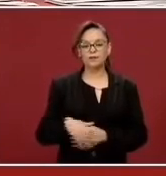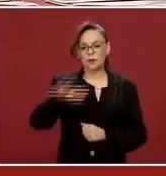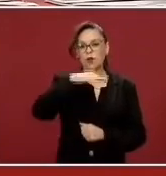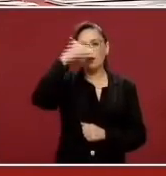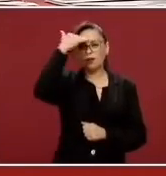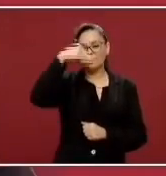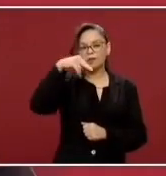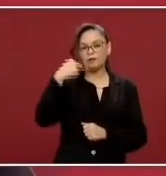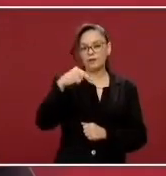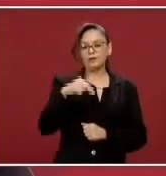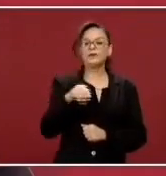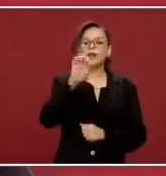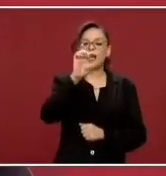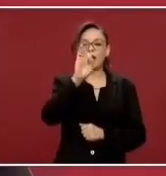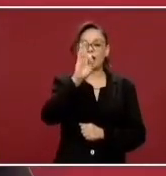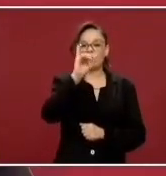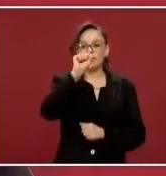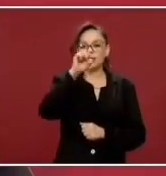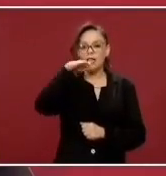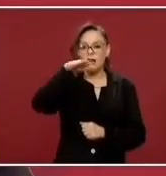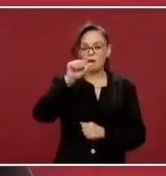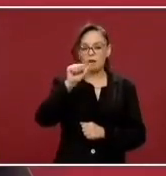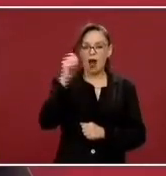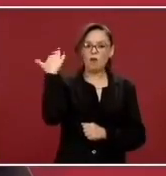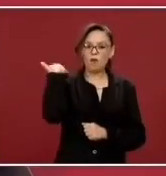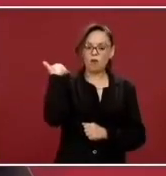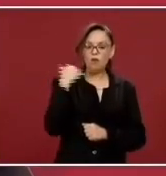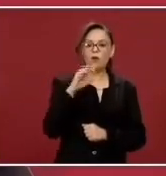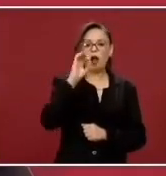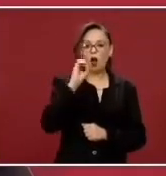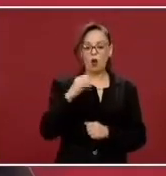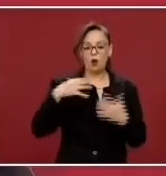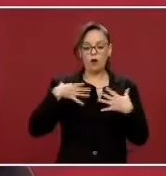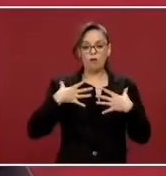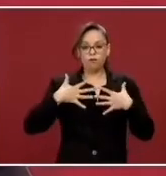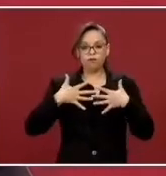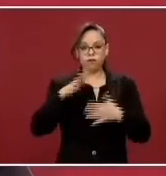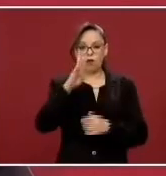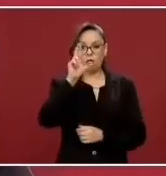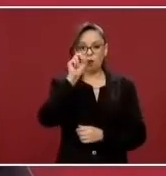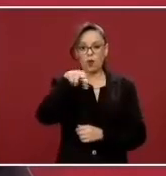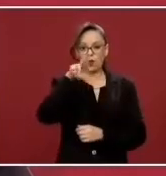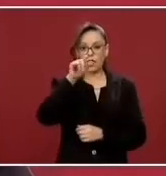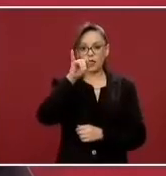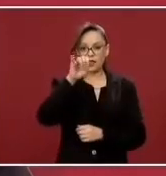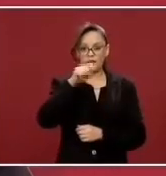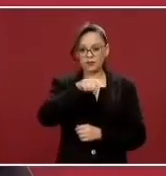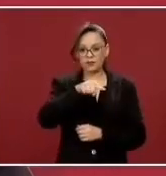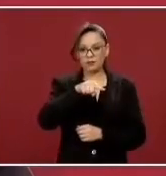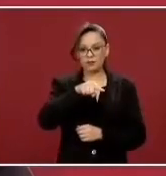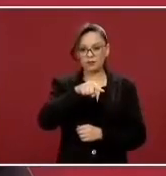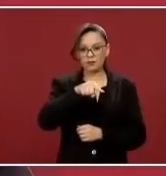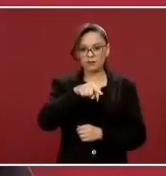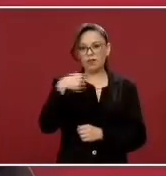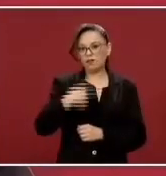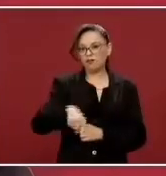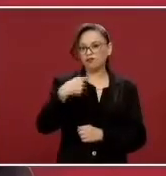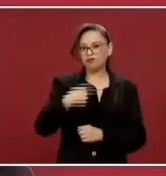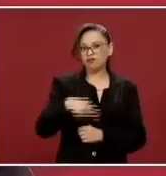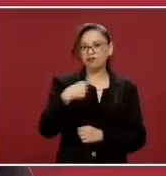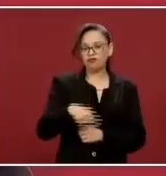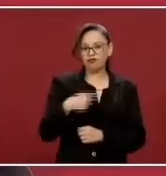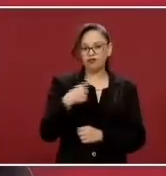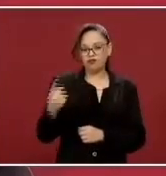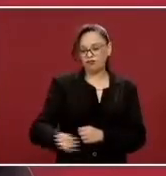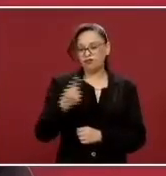como enfisema pulmonar, o la bronquitis crónica. Pero, insisto, fumar es adverso, es malo, es muy